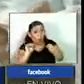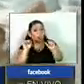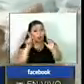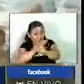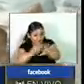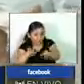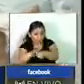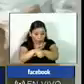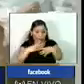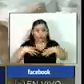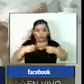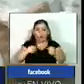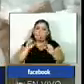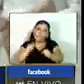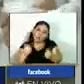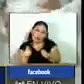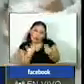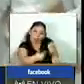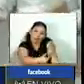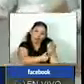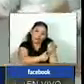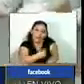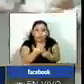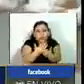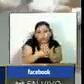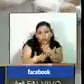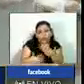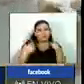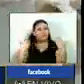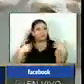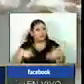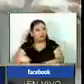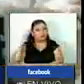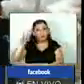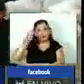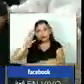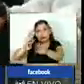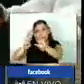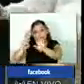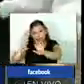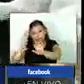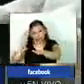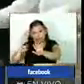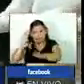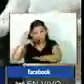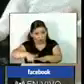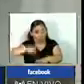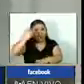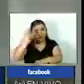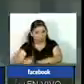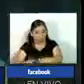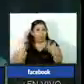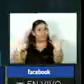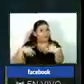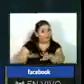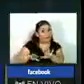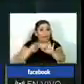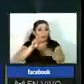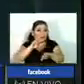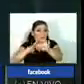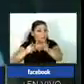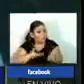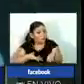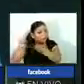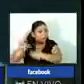donar plasma y salvar más vidas. Hasta esta hora ya son 26 los que este día, 26 pacientes los que han recibido el